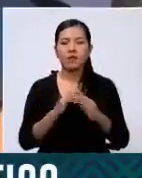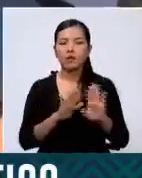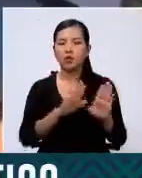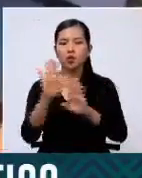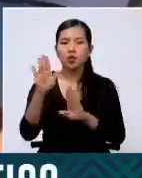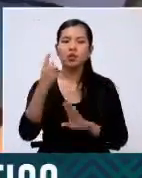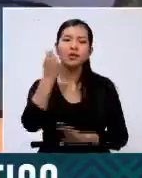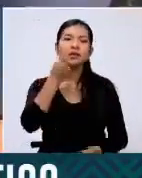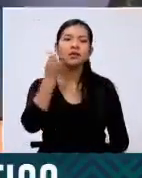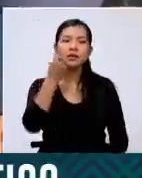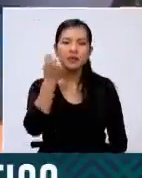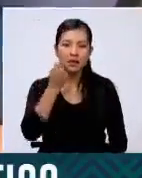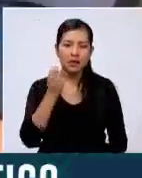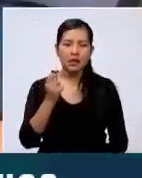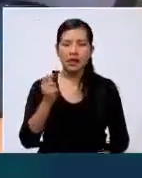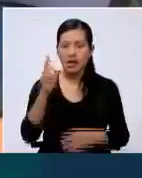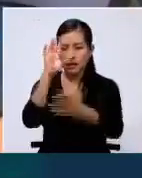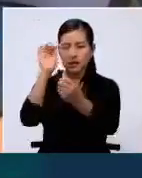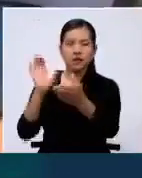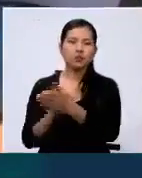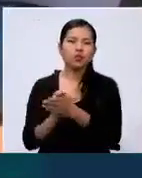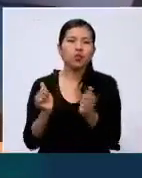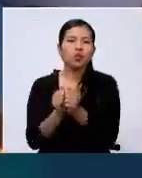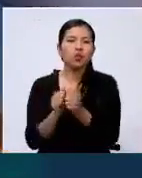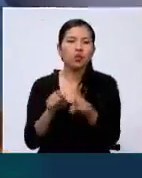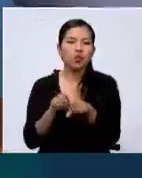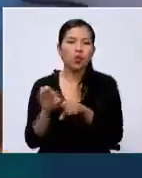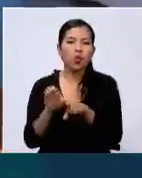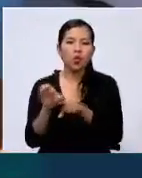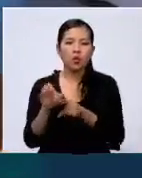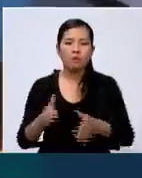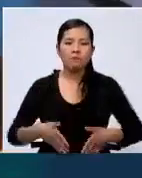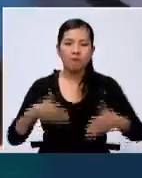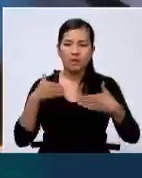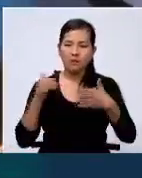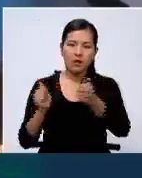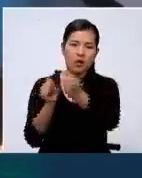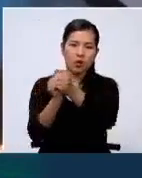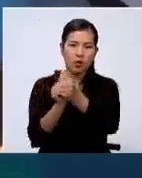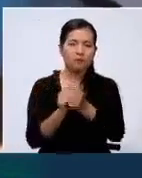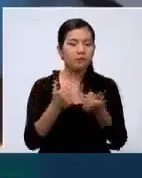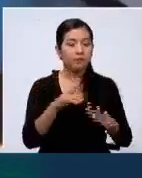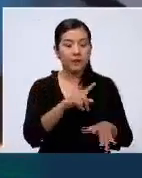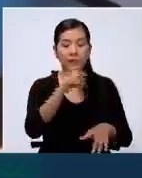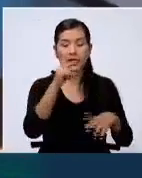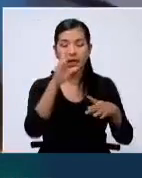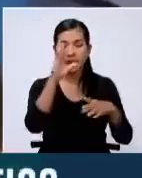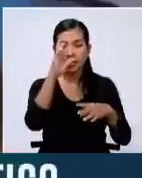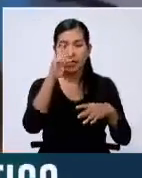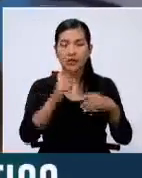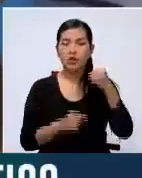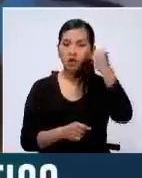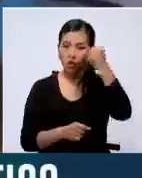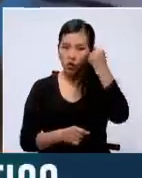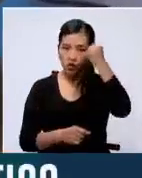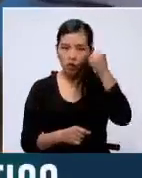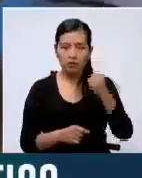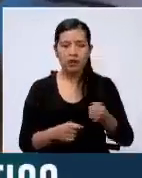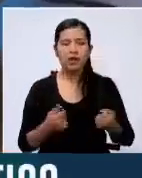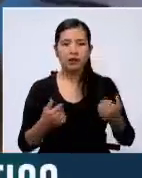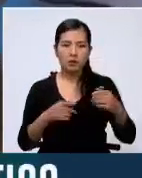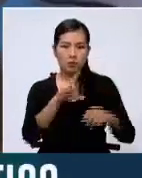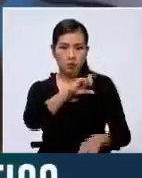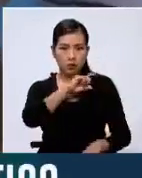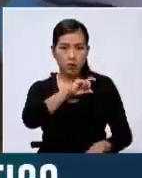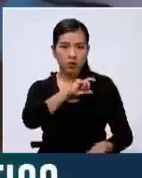del de la misma quien en un momento cuando se desarrollaba esta situación no tome la arma que